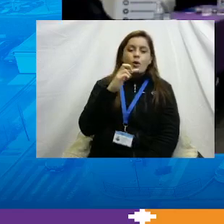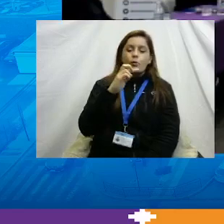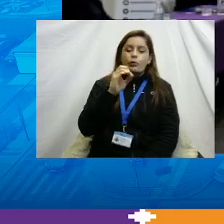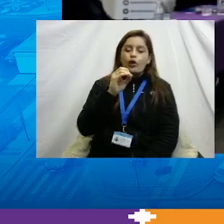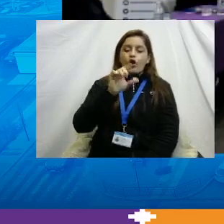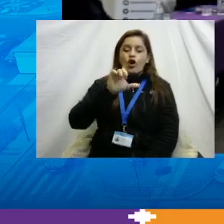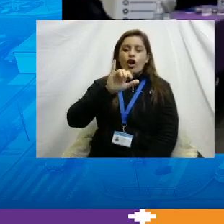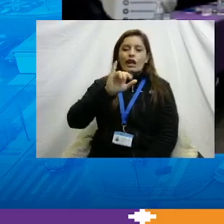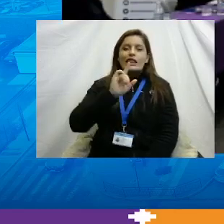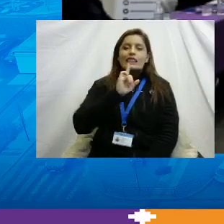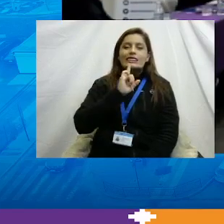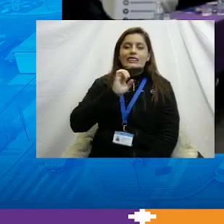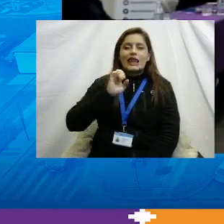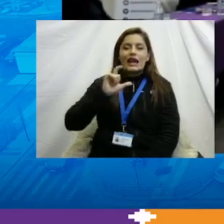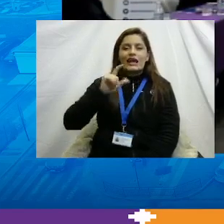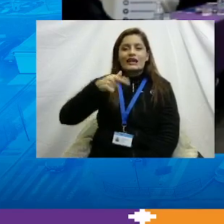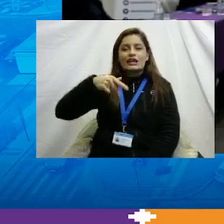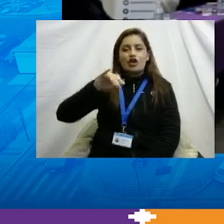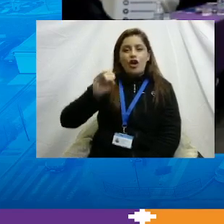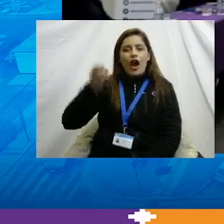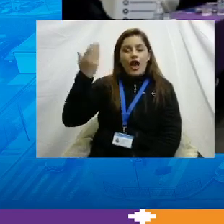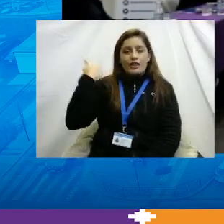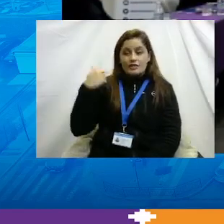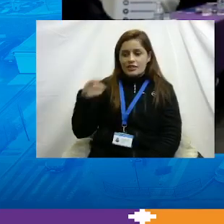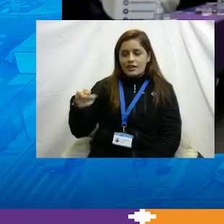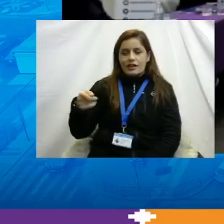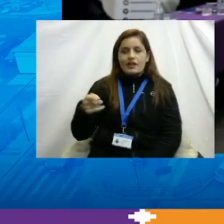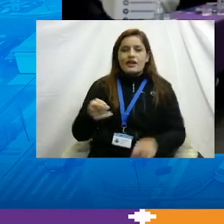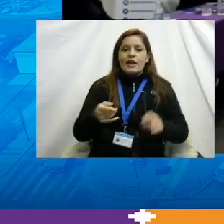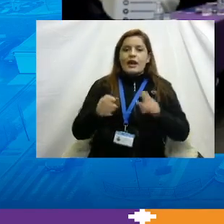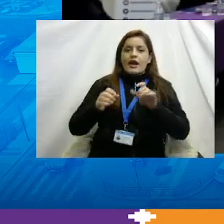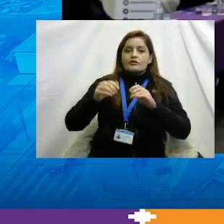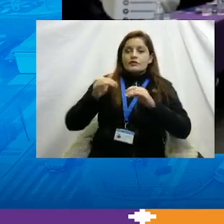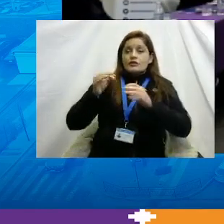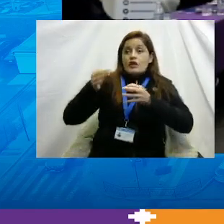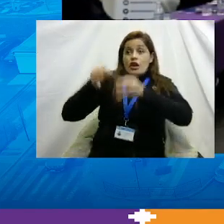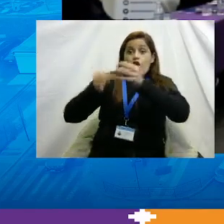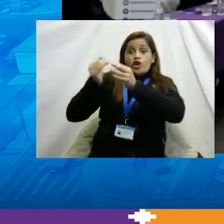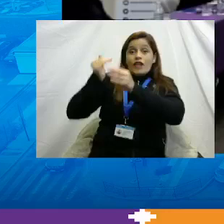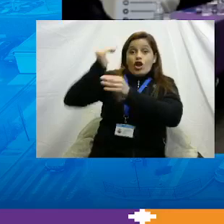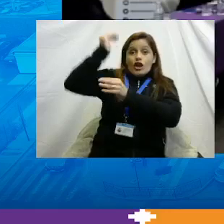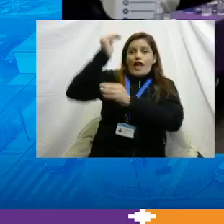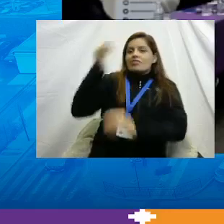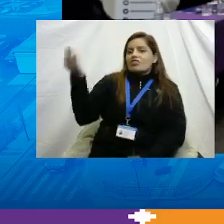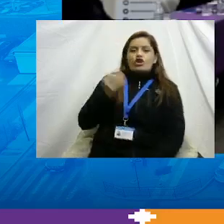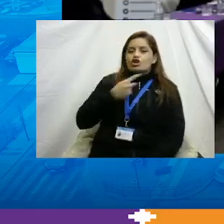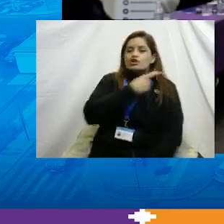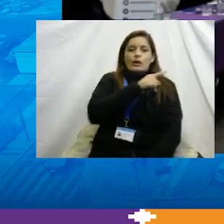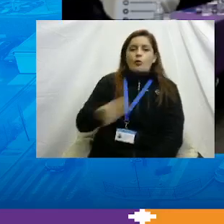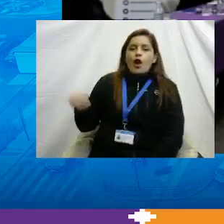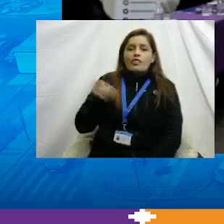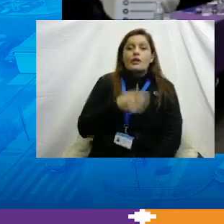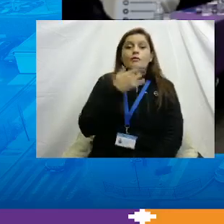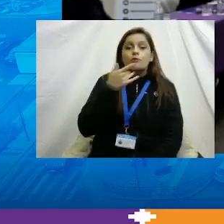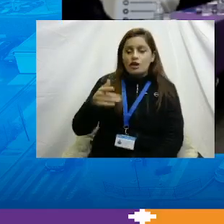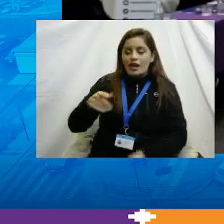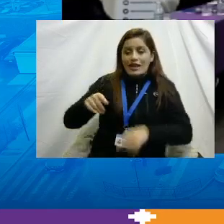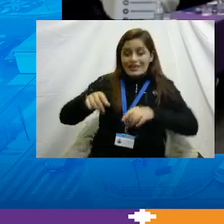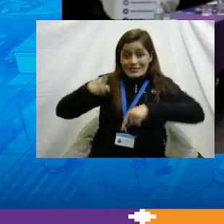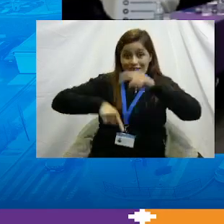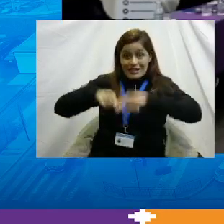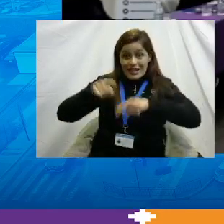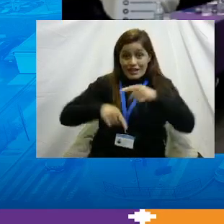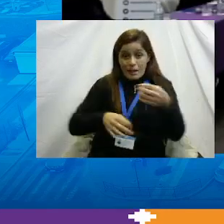a una empresa privada, pero Contraloría dijo lo contrario porque tiene que ser de uso educacional, por eso se hizo este complejo.